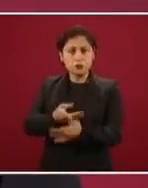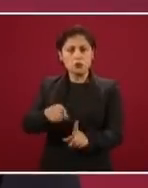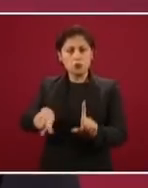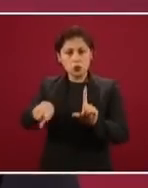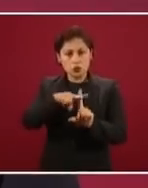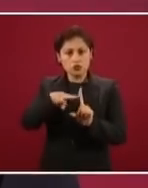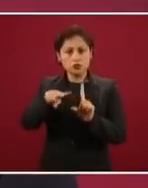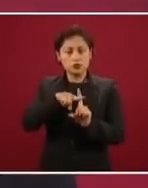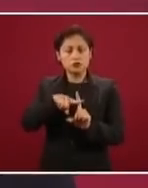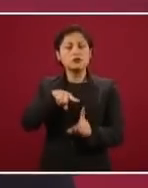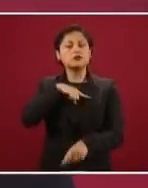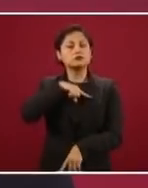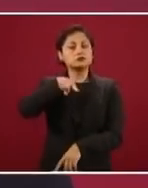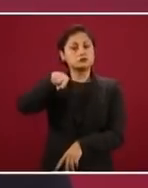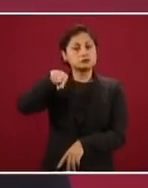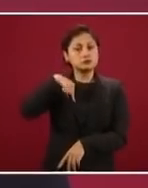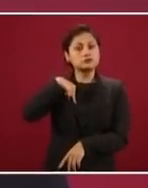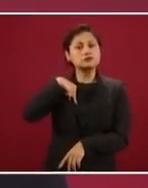nosotros